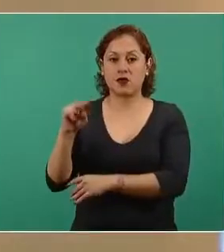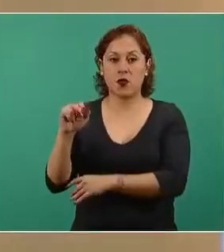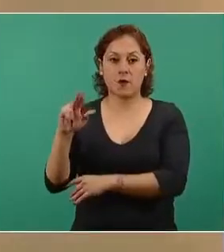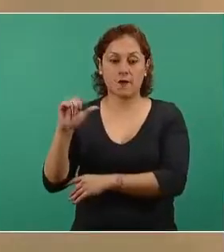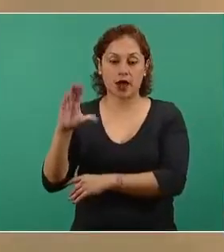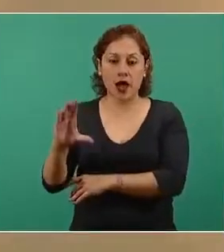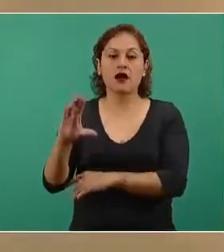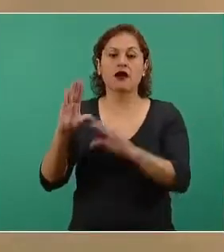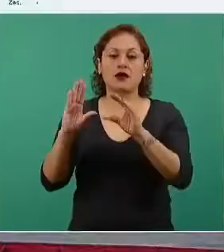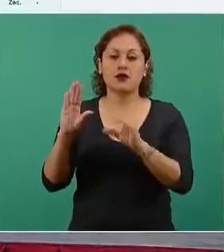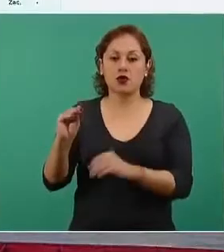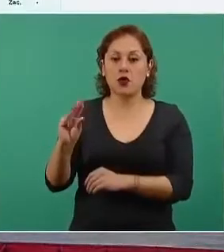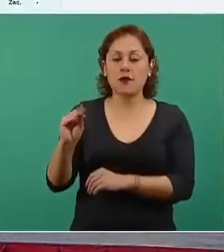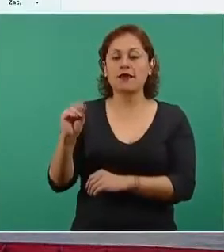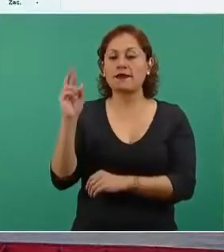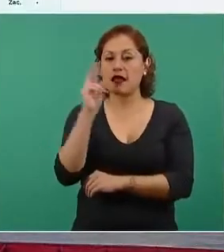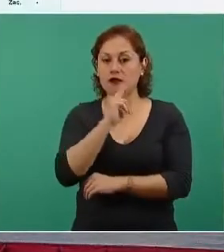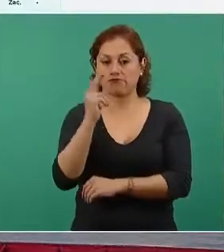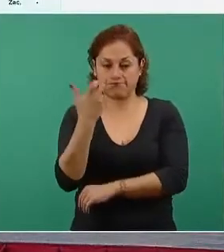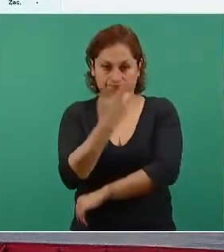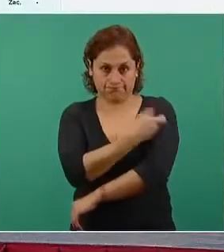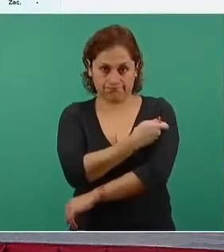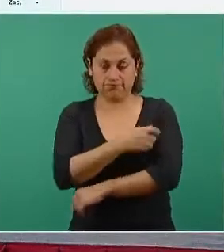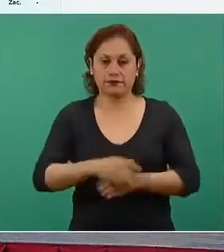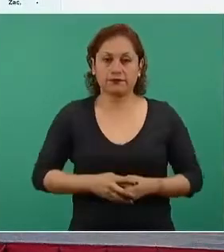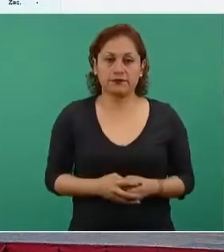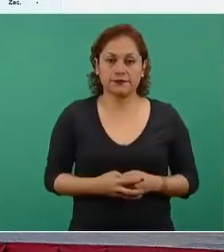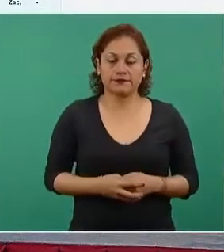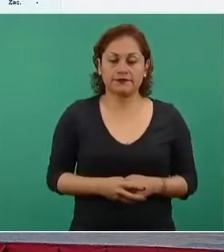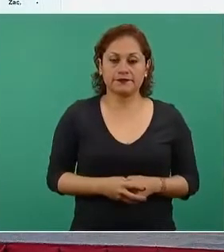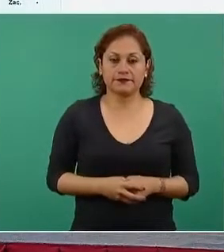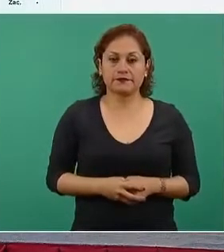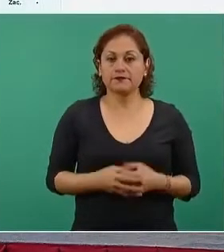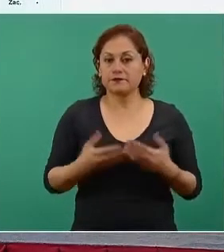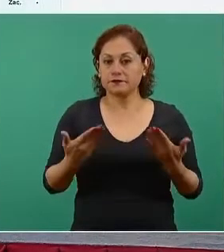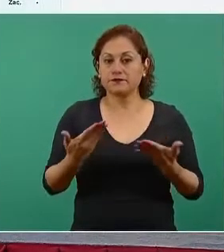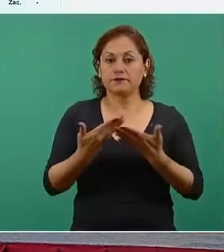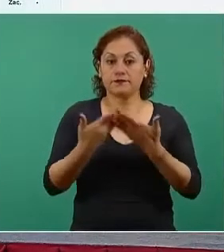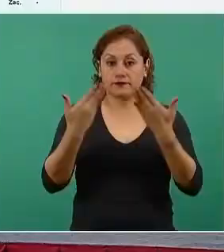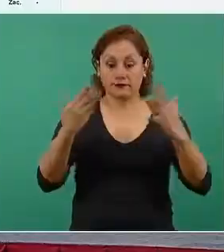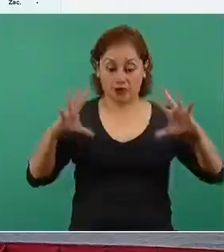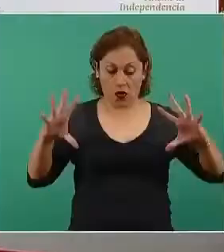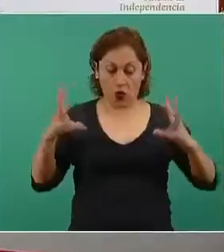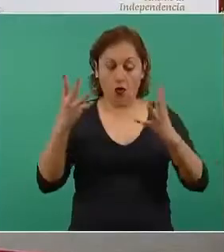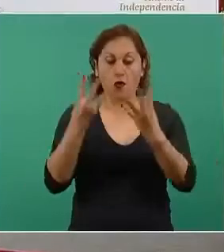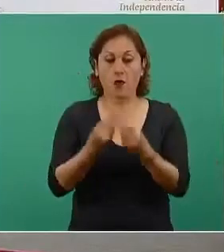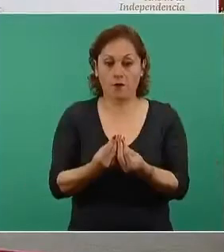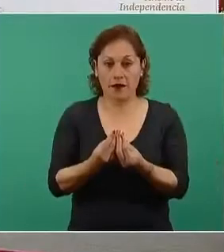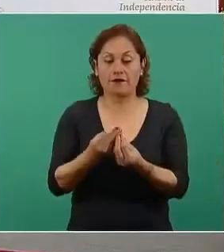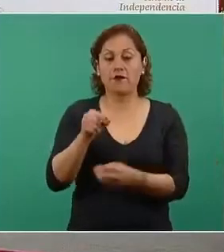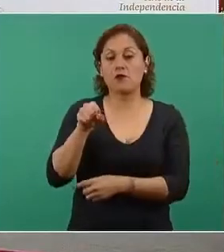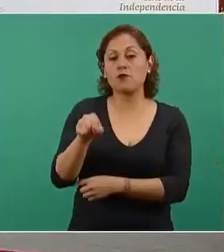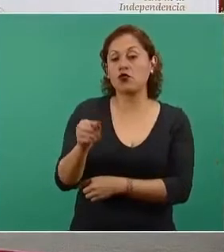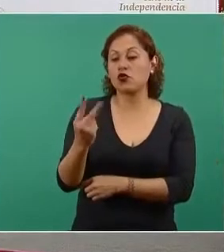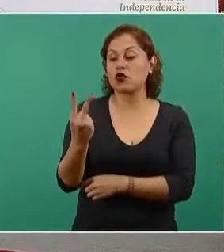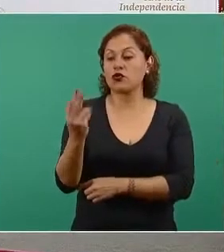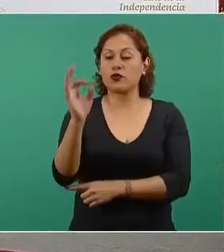personas vacunadas con Sputnik. Actualmente, pues el 0.2% de los